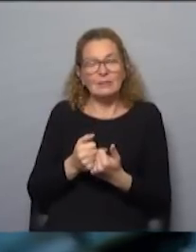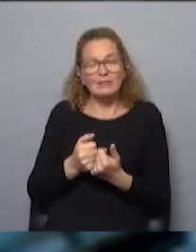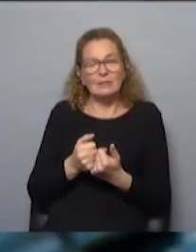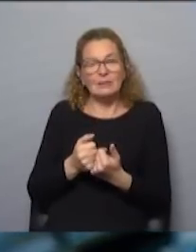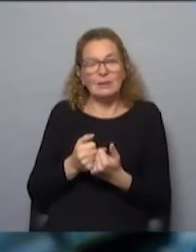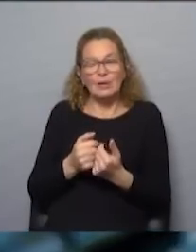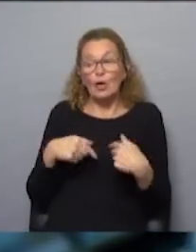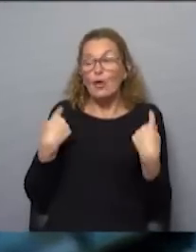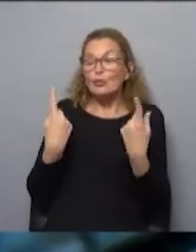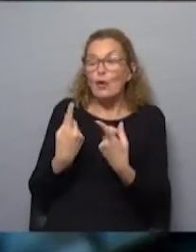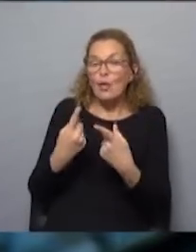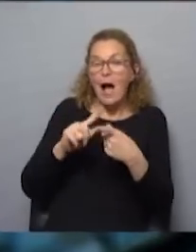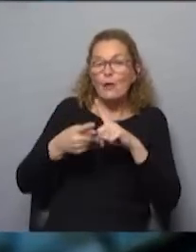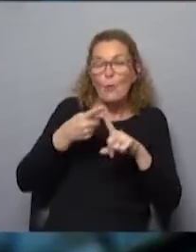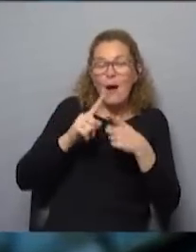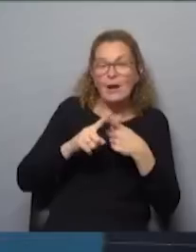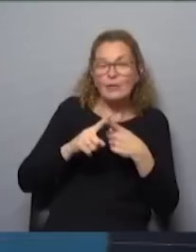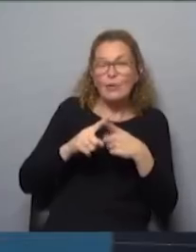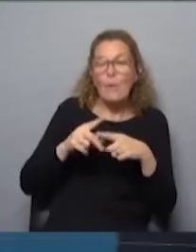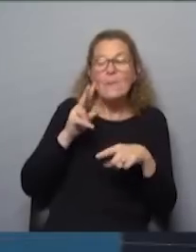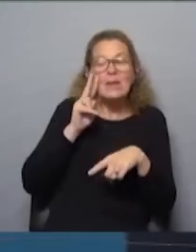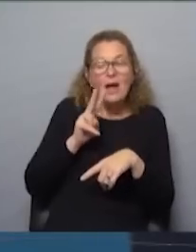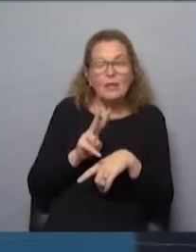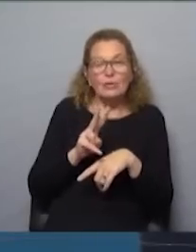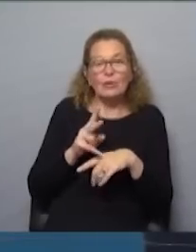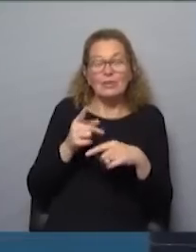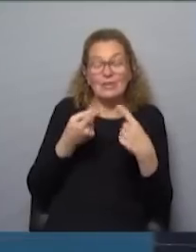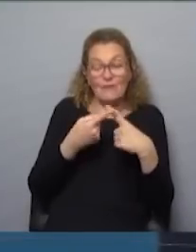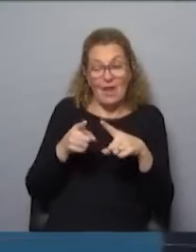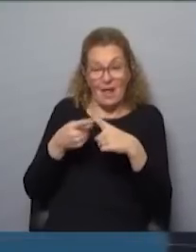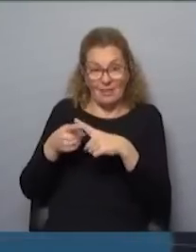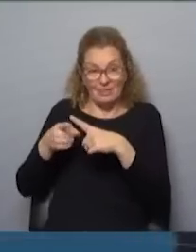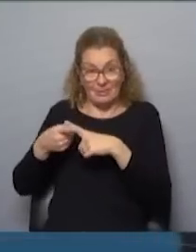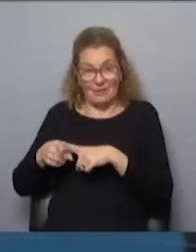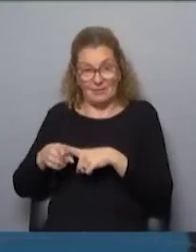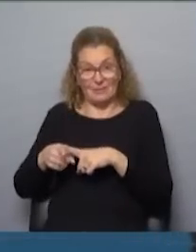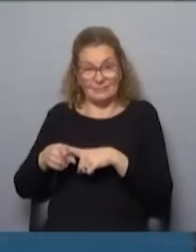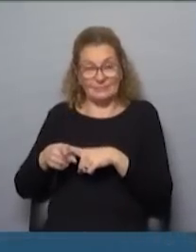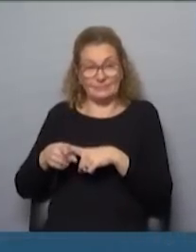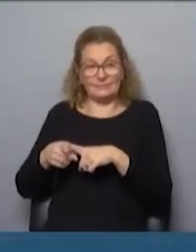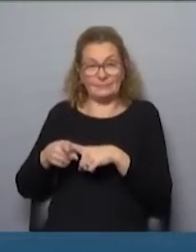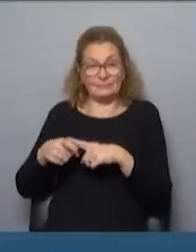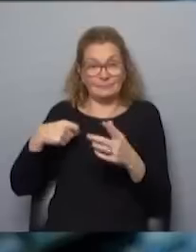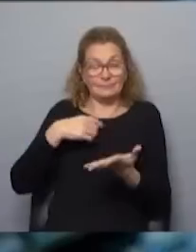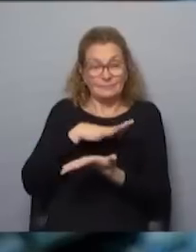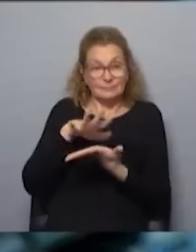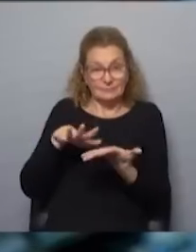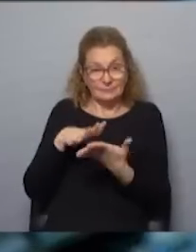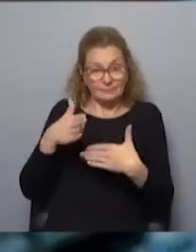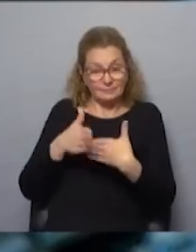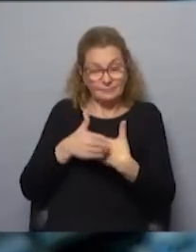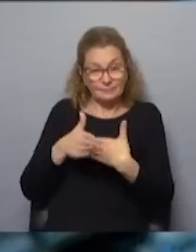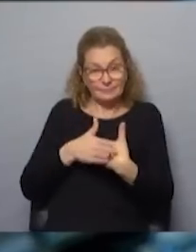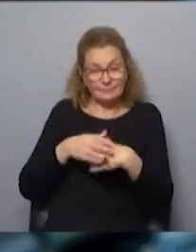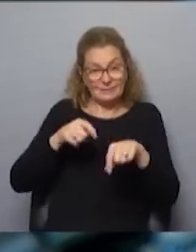consensuada contemplando las distintas circunstancias que rodean el